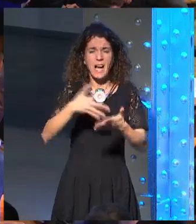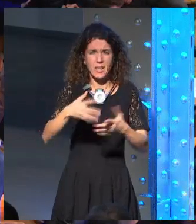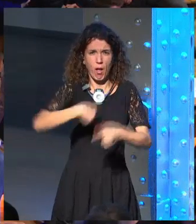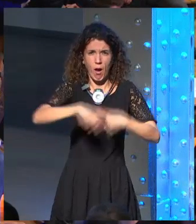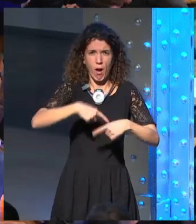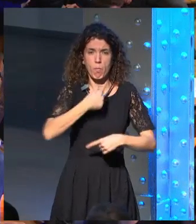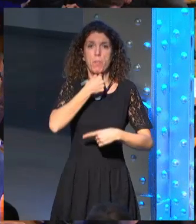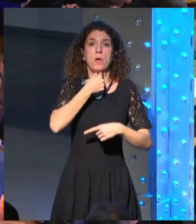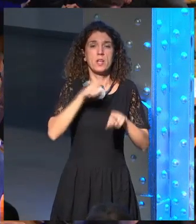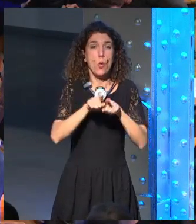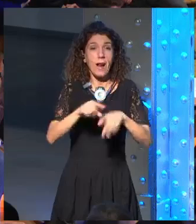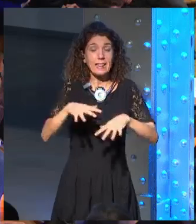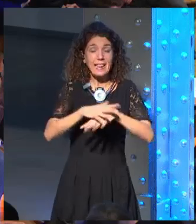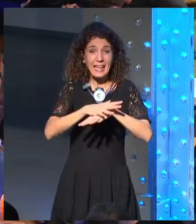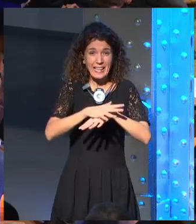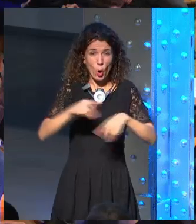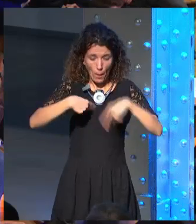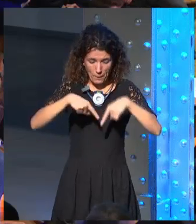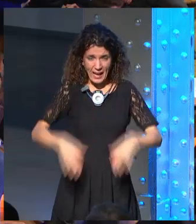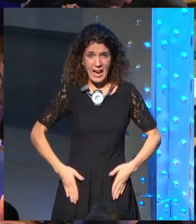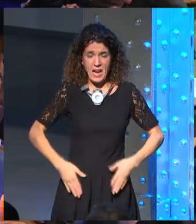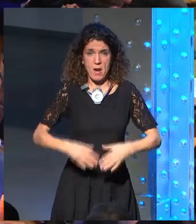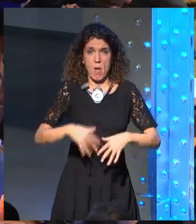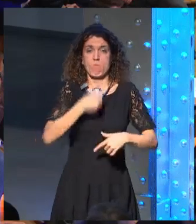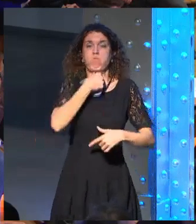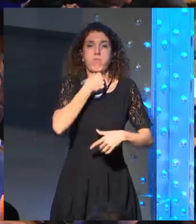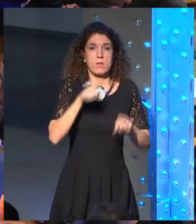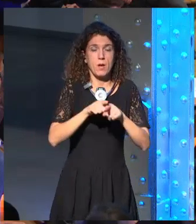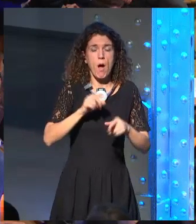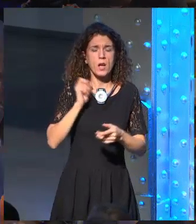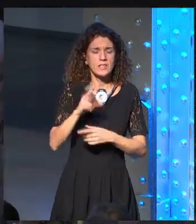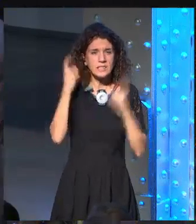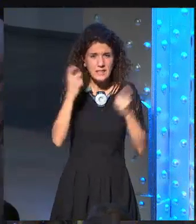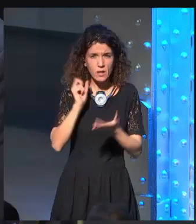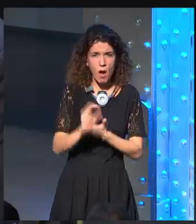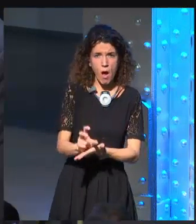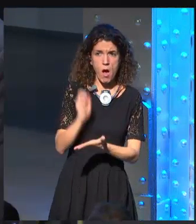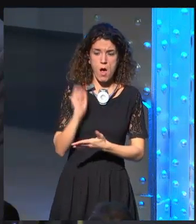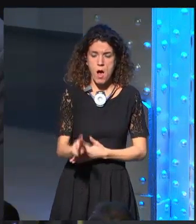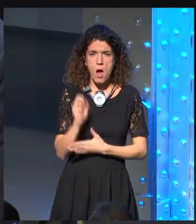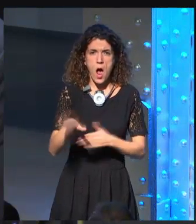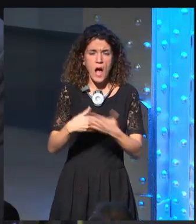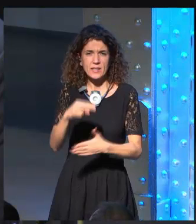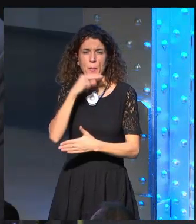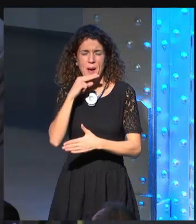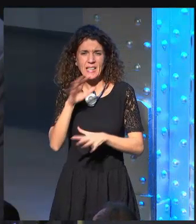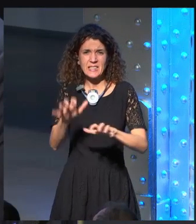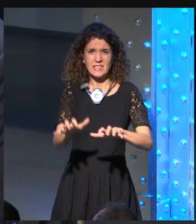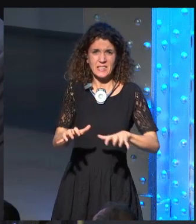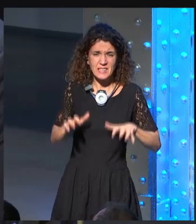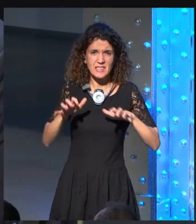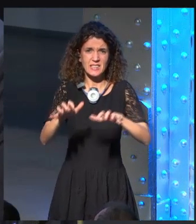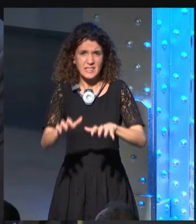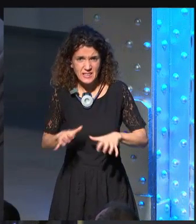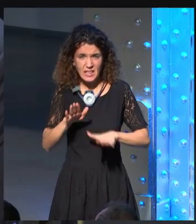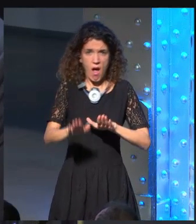Siento como se me hinchan los tejidos de las piernas. Me arrastro hasta el cuarto de baño, esforzándome a propósito por pasar todo el